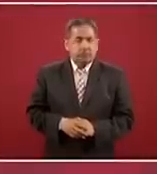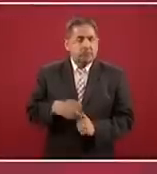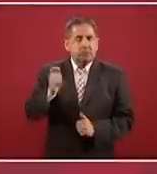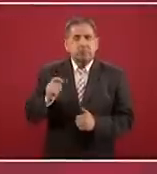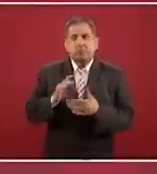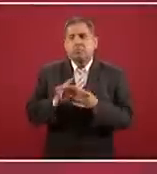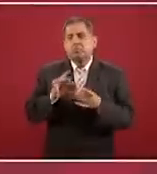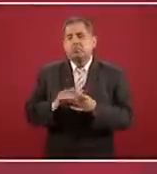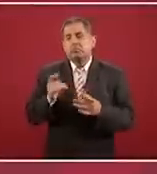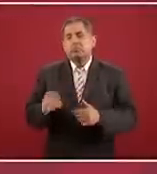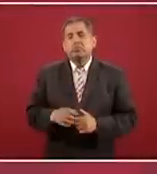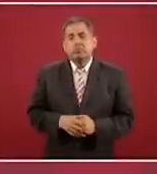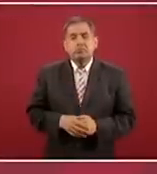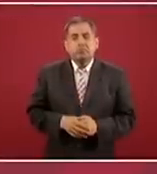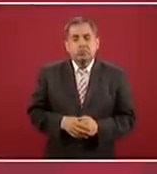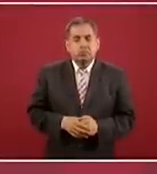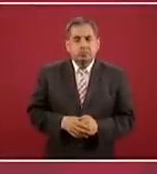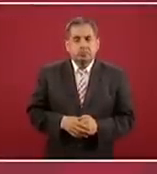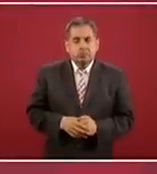tuvo